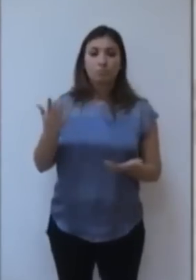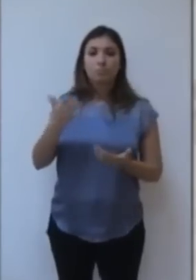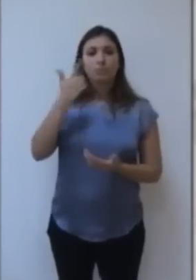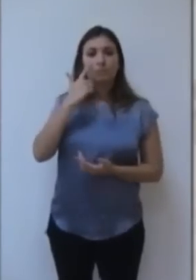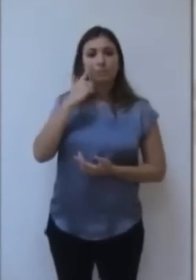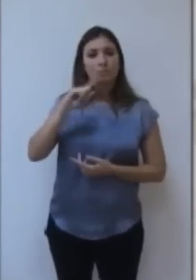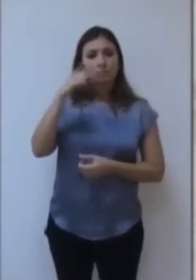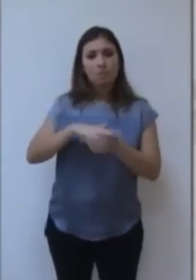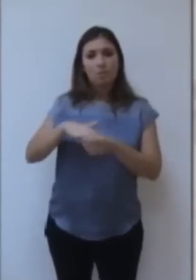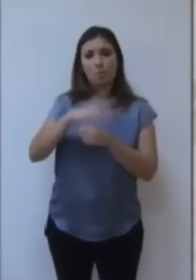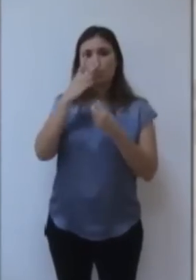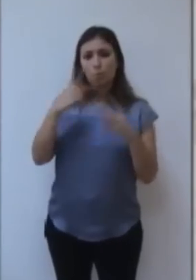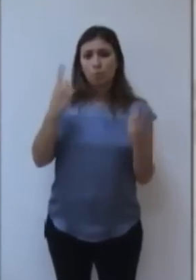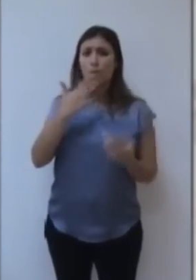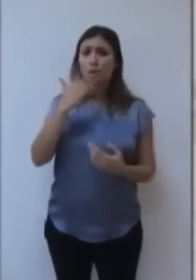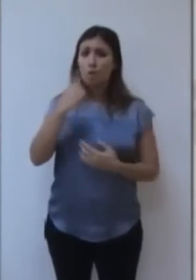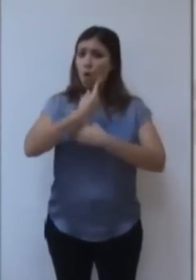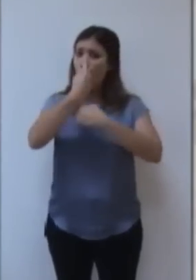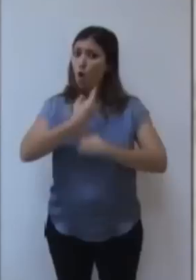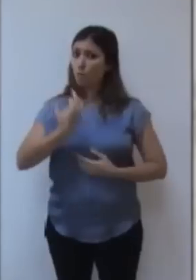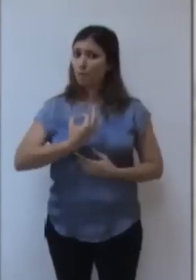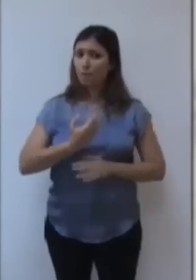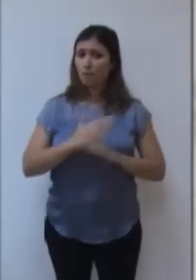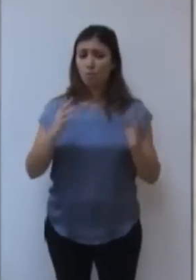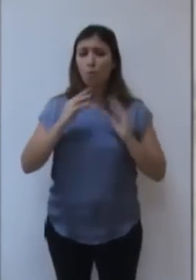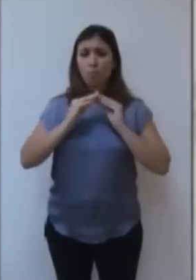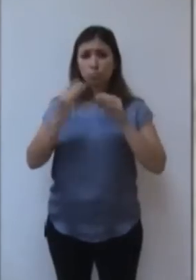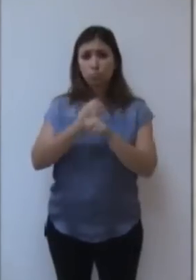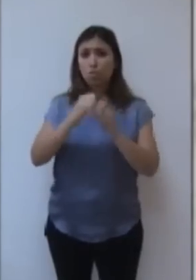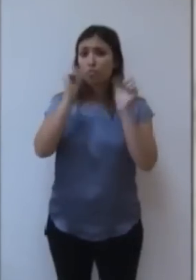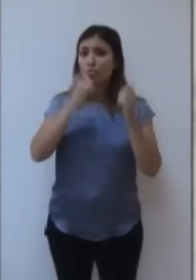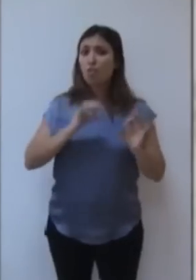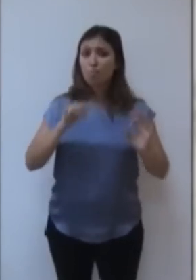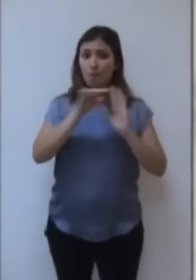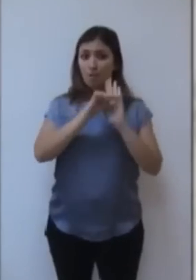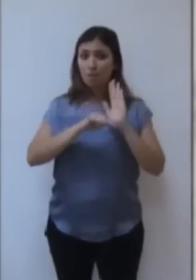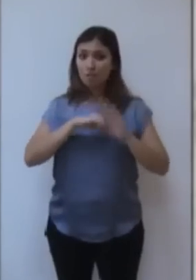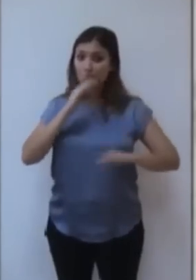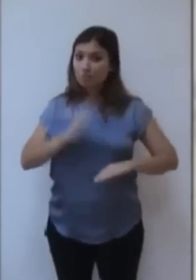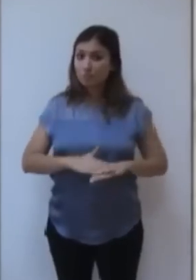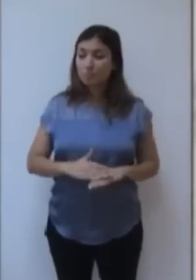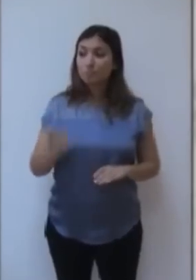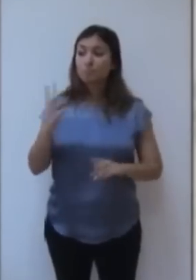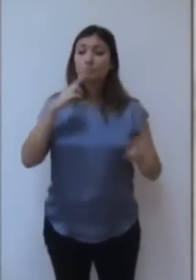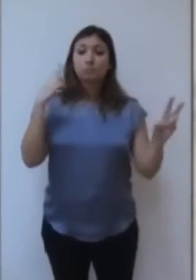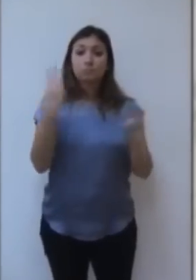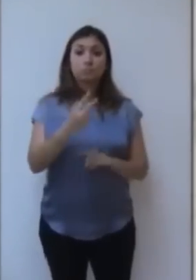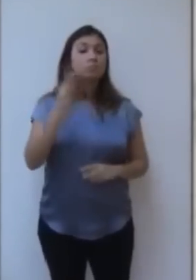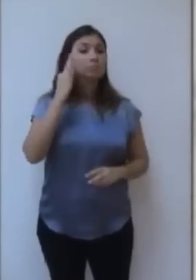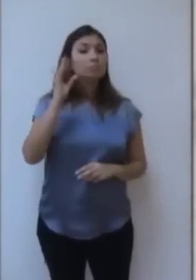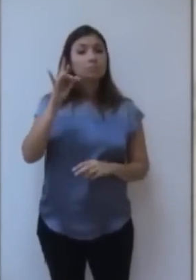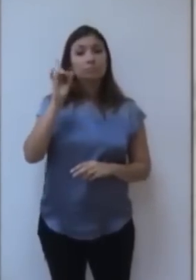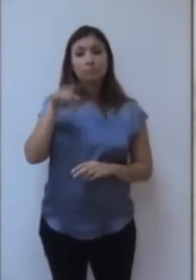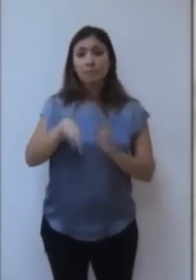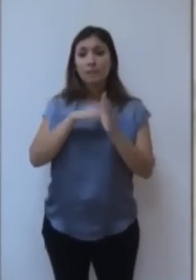ámbitos públicos, y hay cierta obligación también de hacer las cosas de alguna manera, ¿no? Sí, con las adaptaciones, bueno, con el